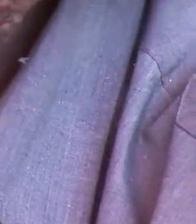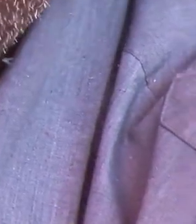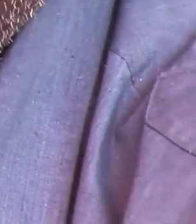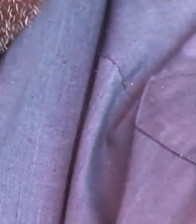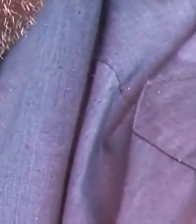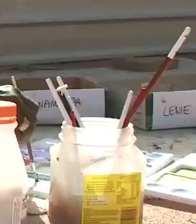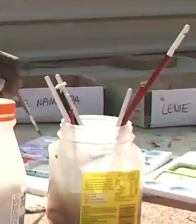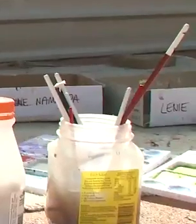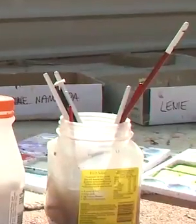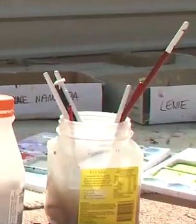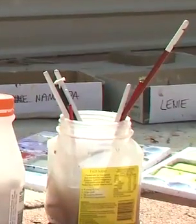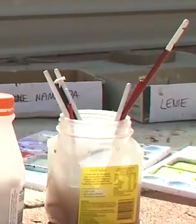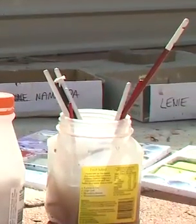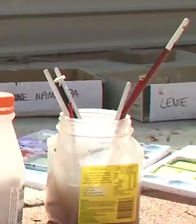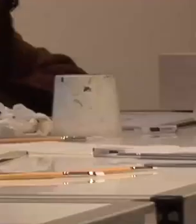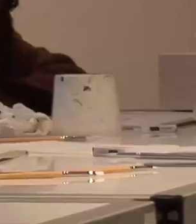Kevin Namajira,